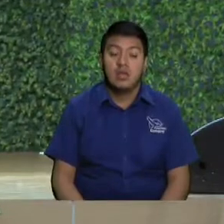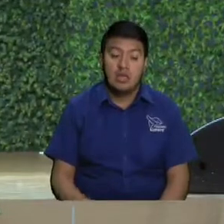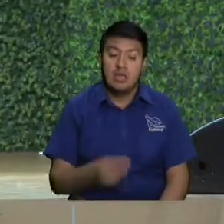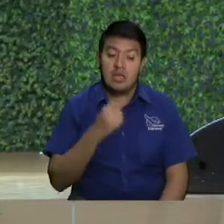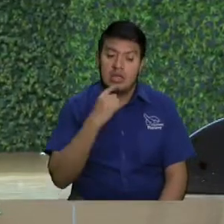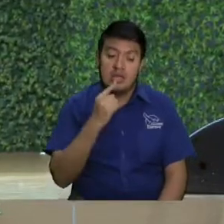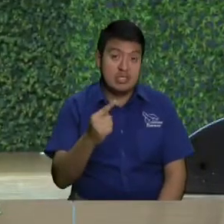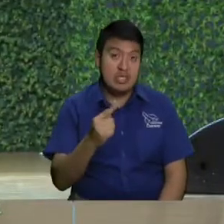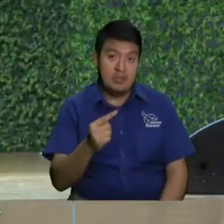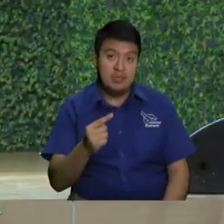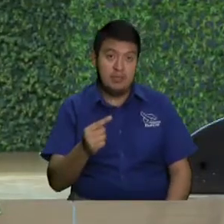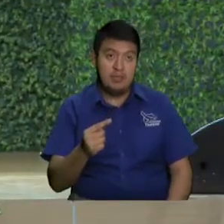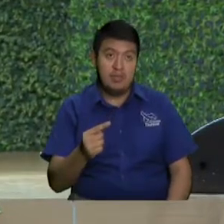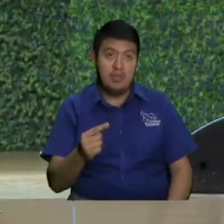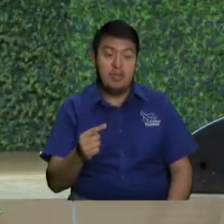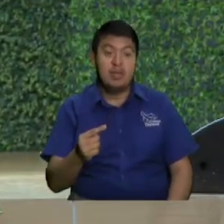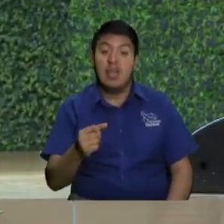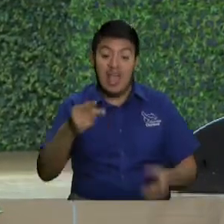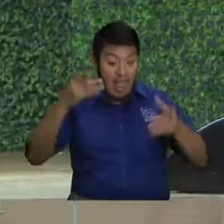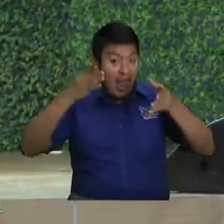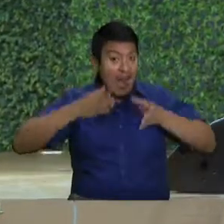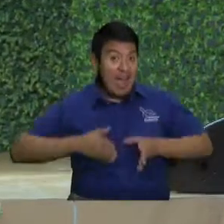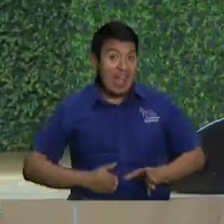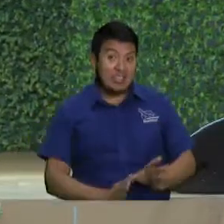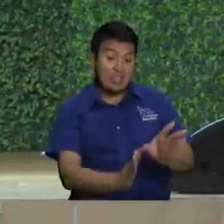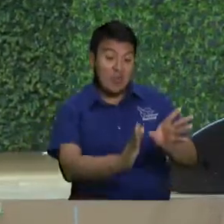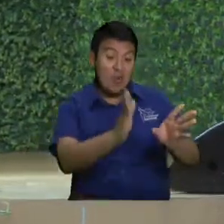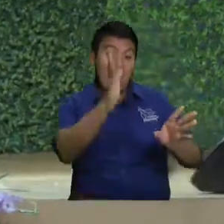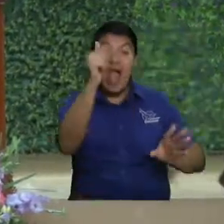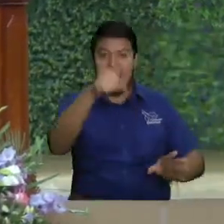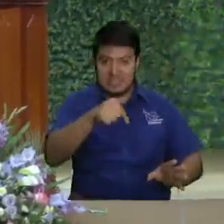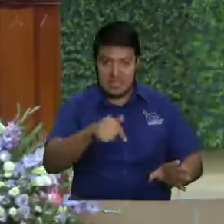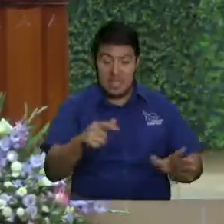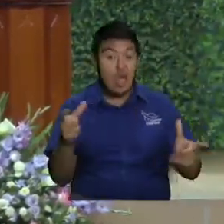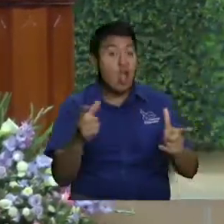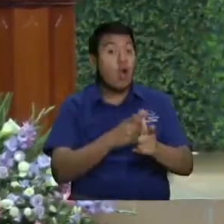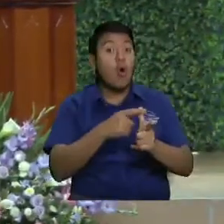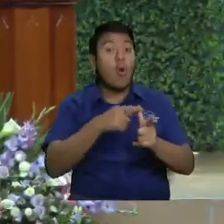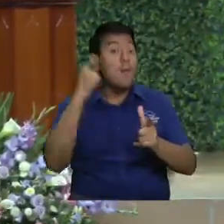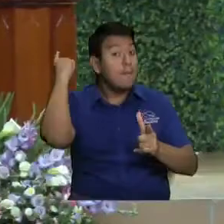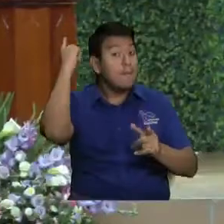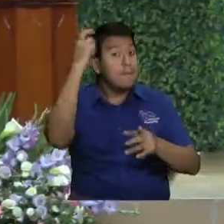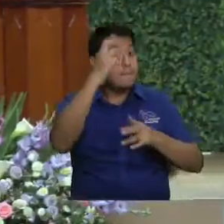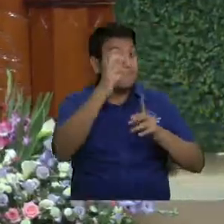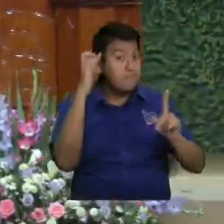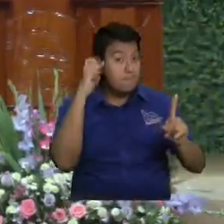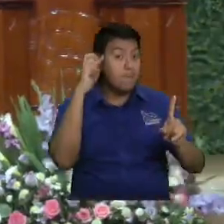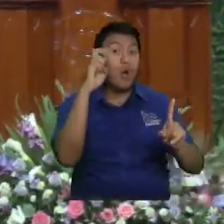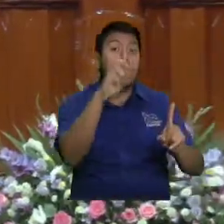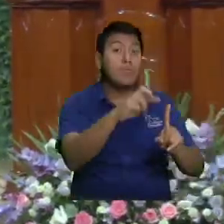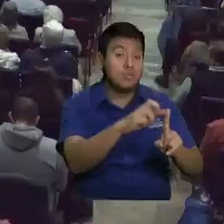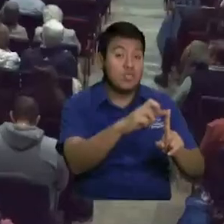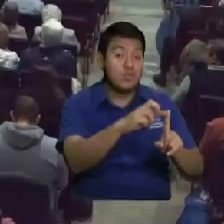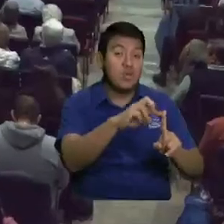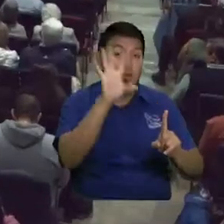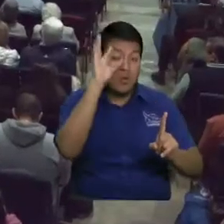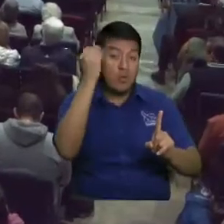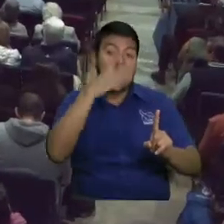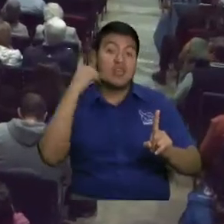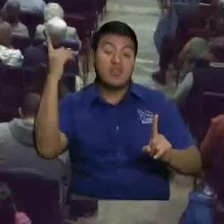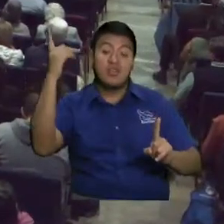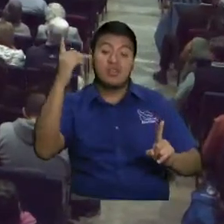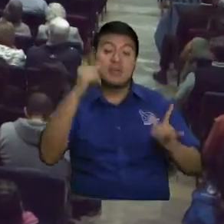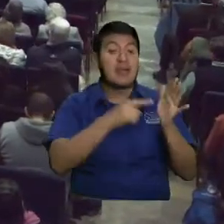así con propósito, para que las obras de Dios fueran manifestadas en él, por eso nació